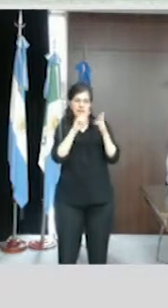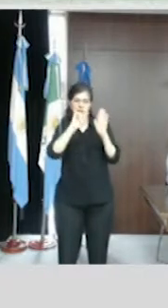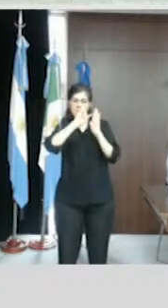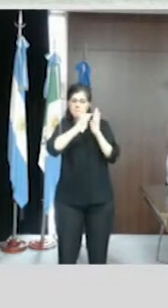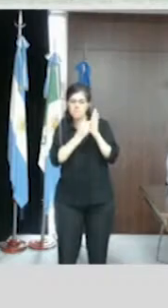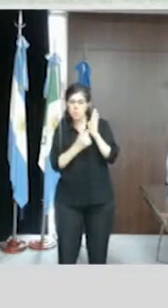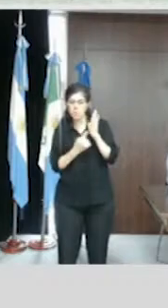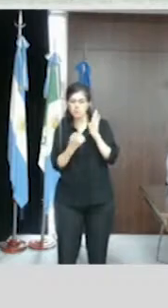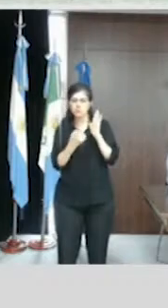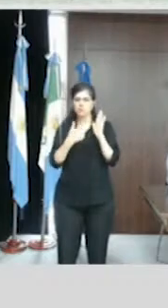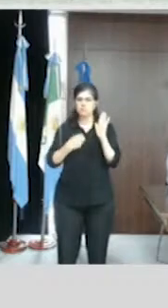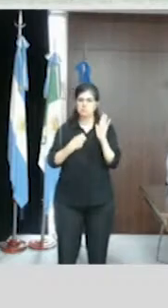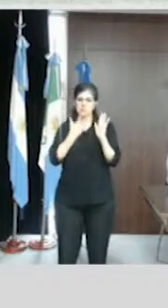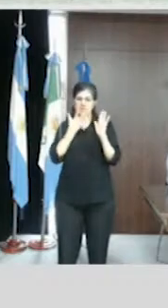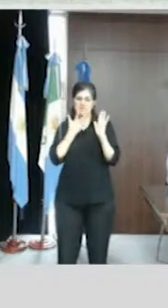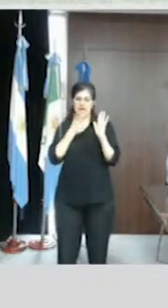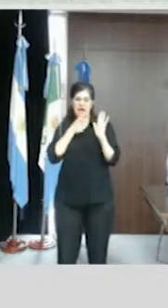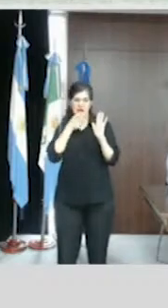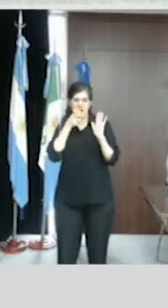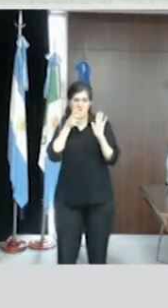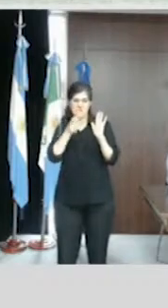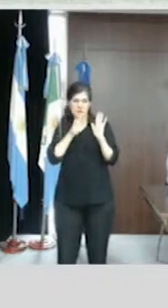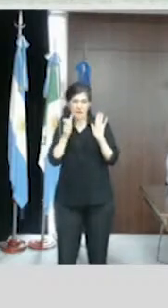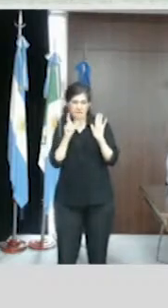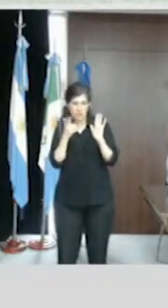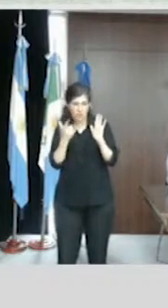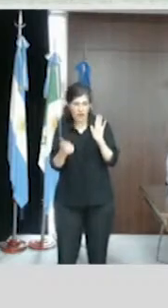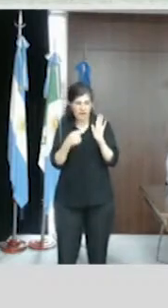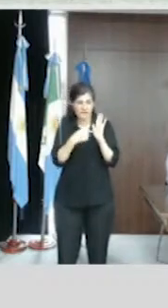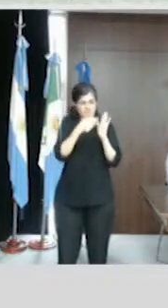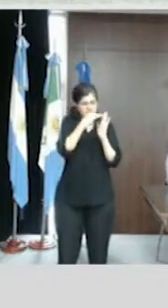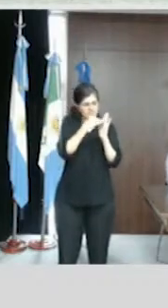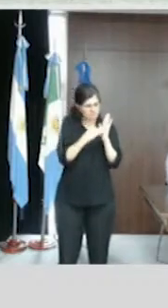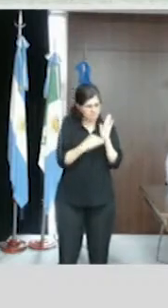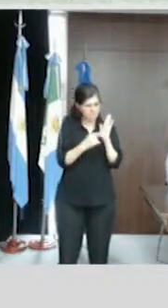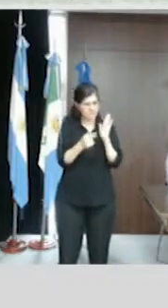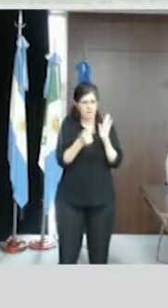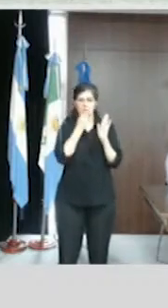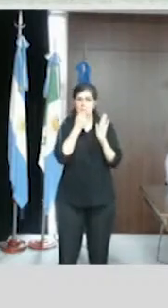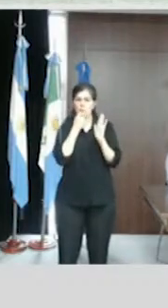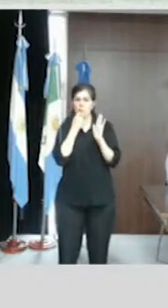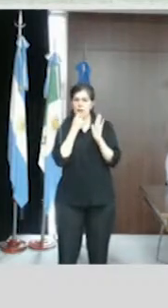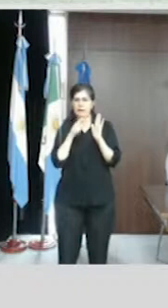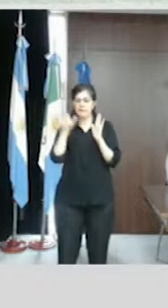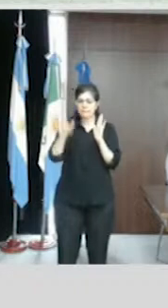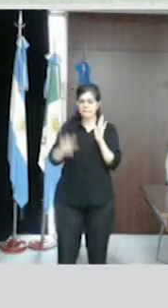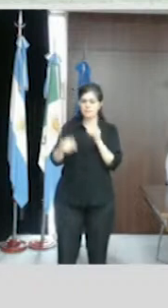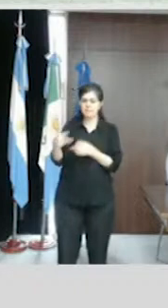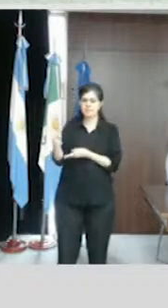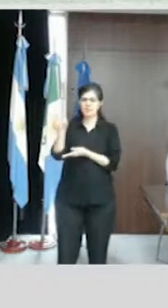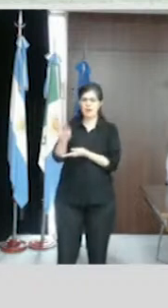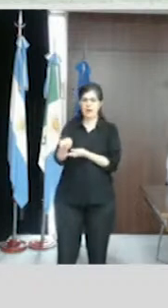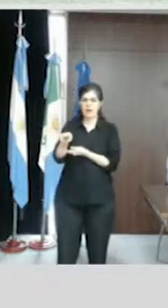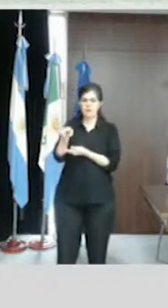expresión verbal, y lo voy a medir en dos momentos, en el momento en que está acostado, en reposo, y en el momento en